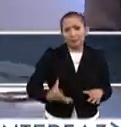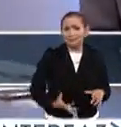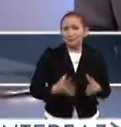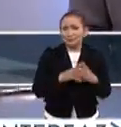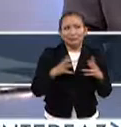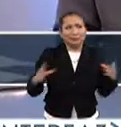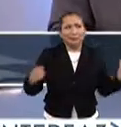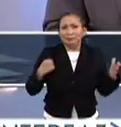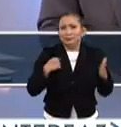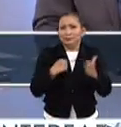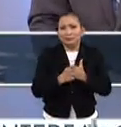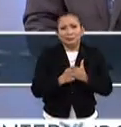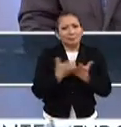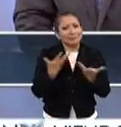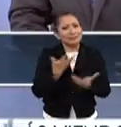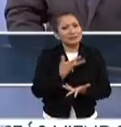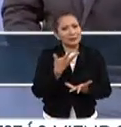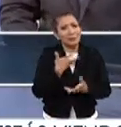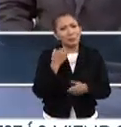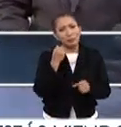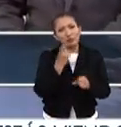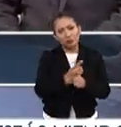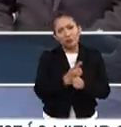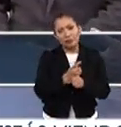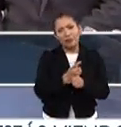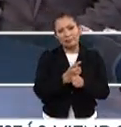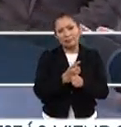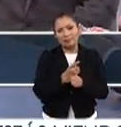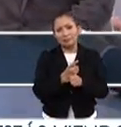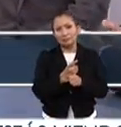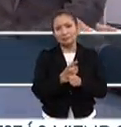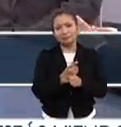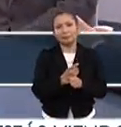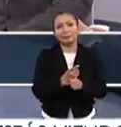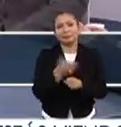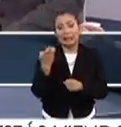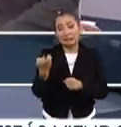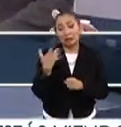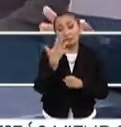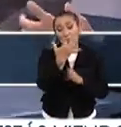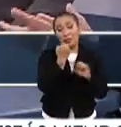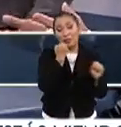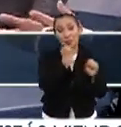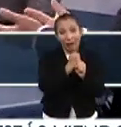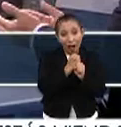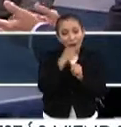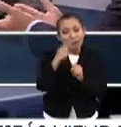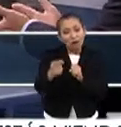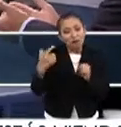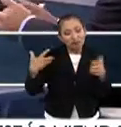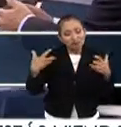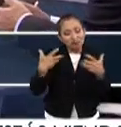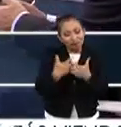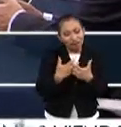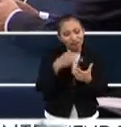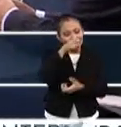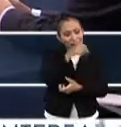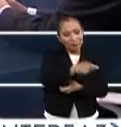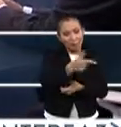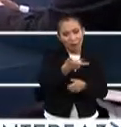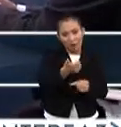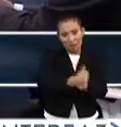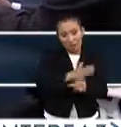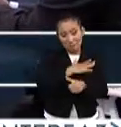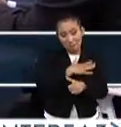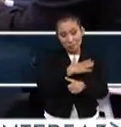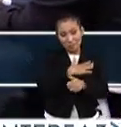una enorme satisfacción tener la oportunidad de que estos 50 años coincidan con mi administración.